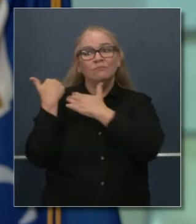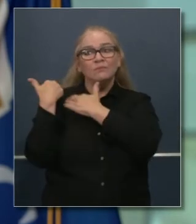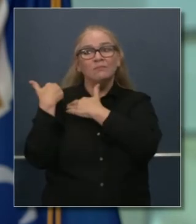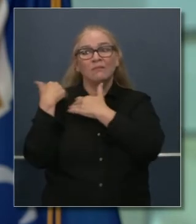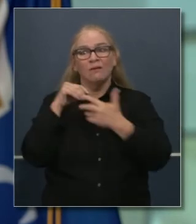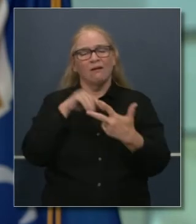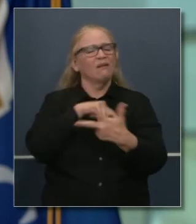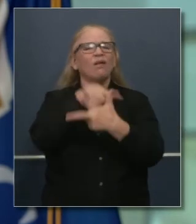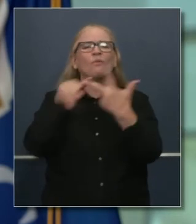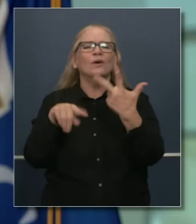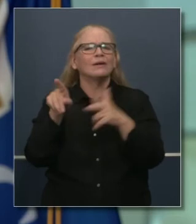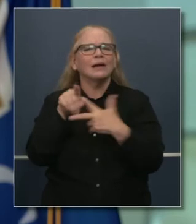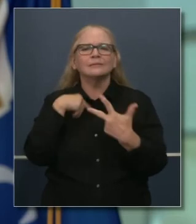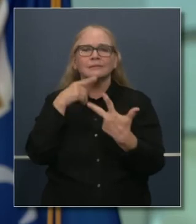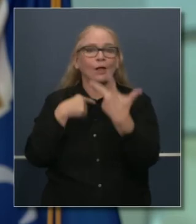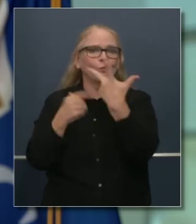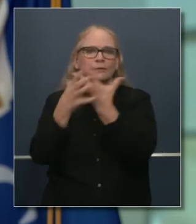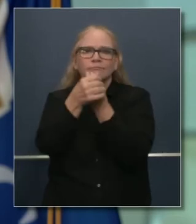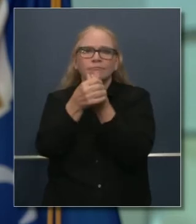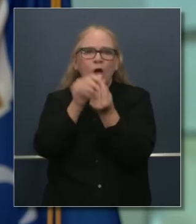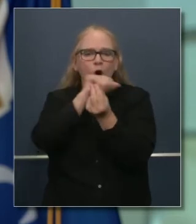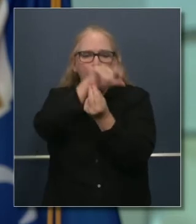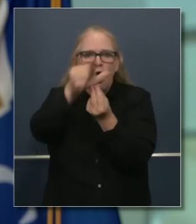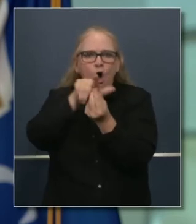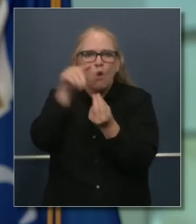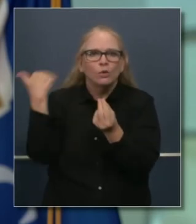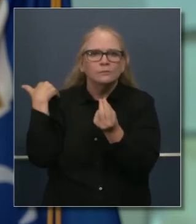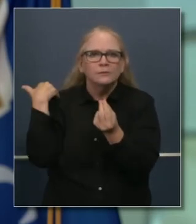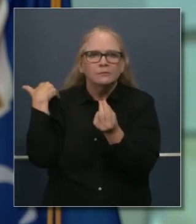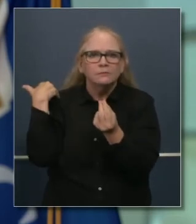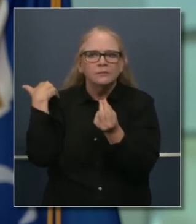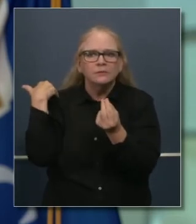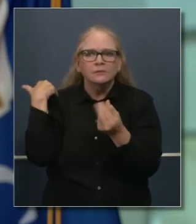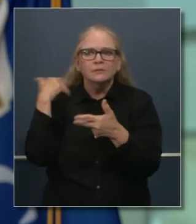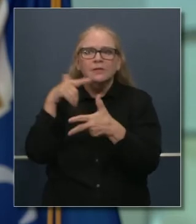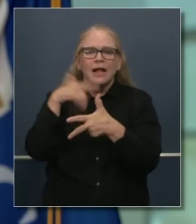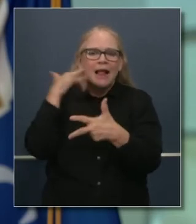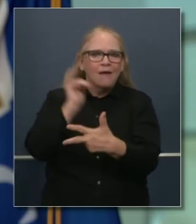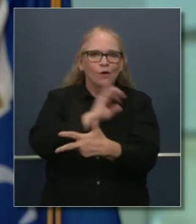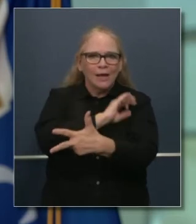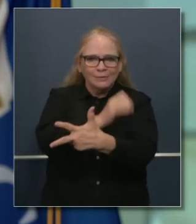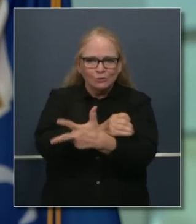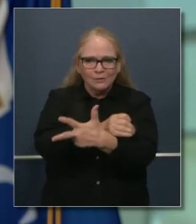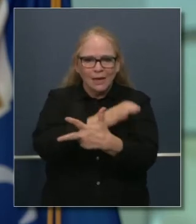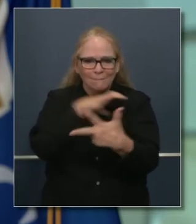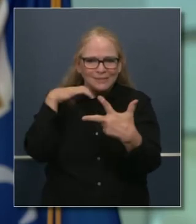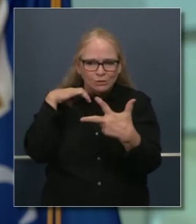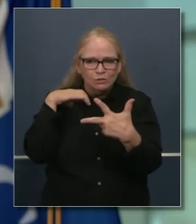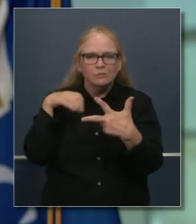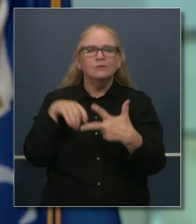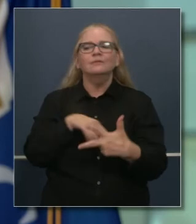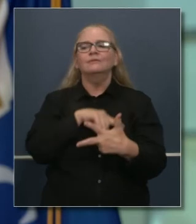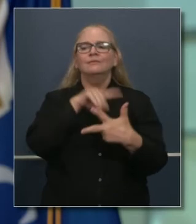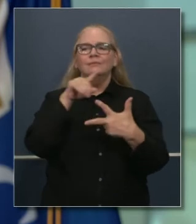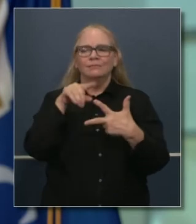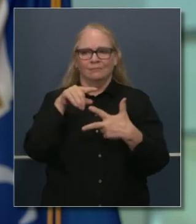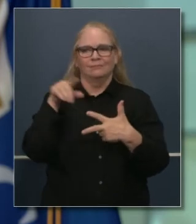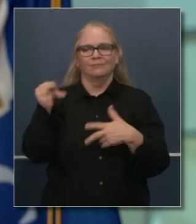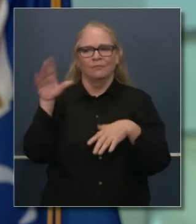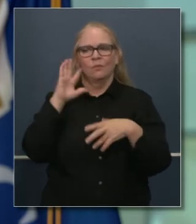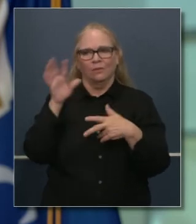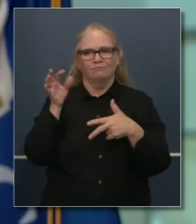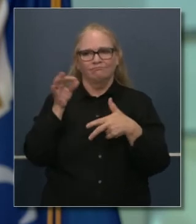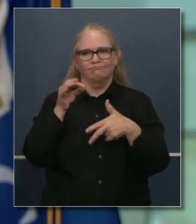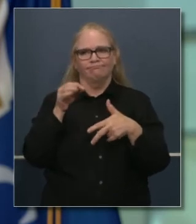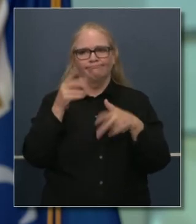responsabilidad compartida en el estado de california la comisión nuestros pronósticos particularmente